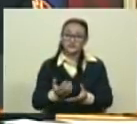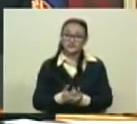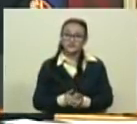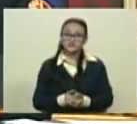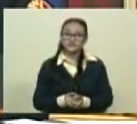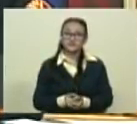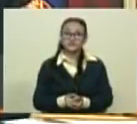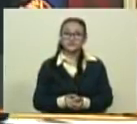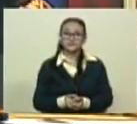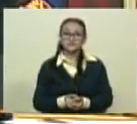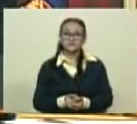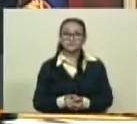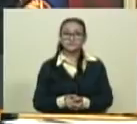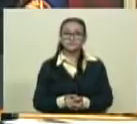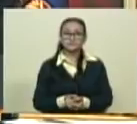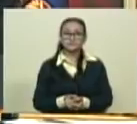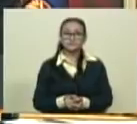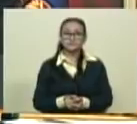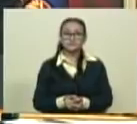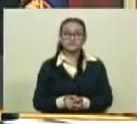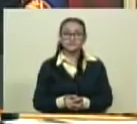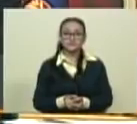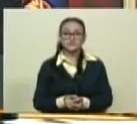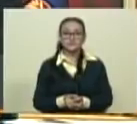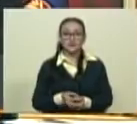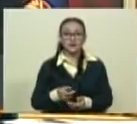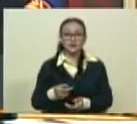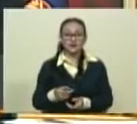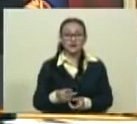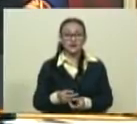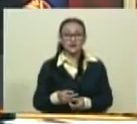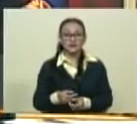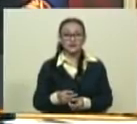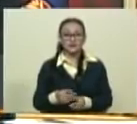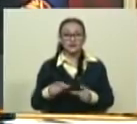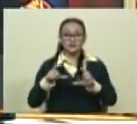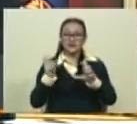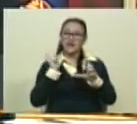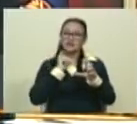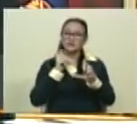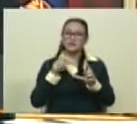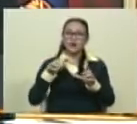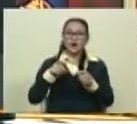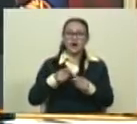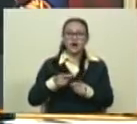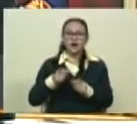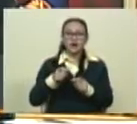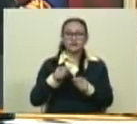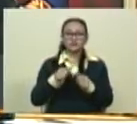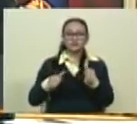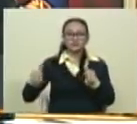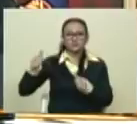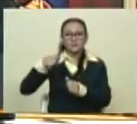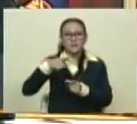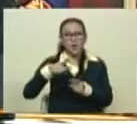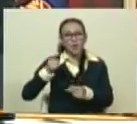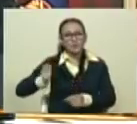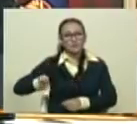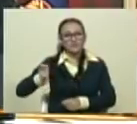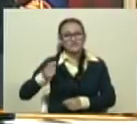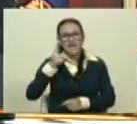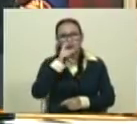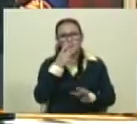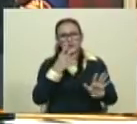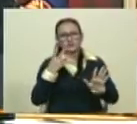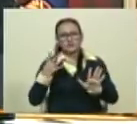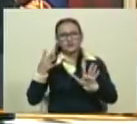está en las sentencias de la antigua Corte Suprema de Justicia del año 99. Por favor, yo pido